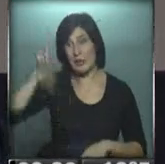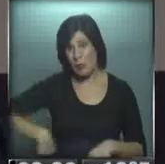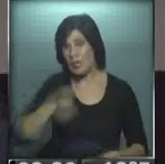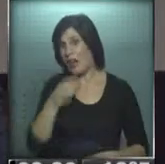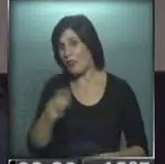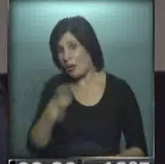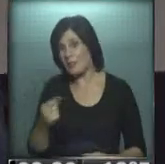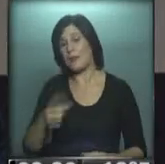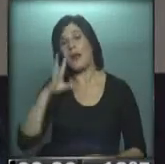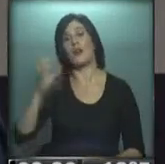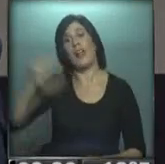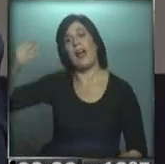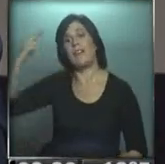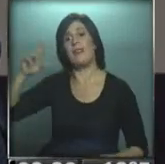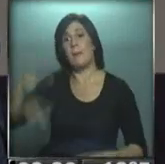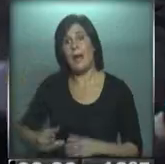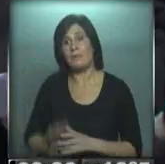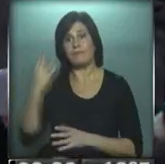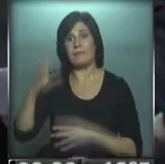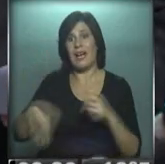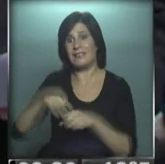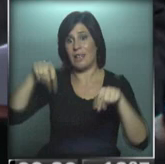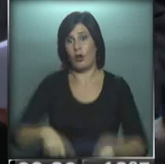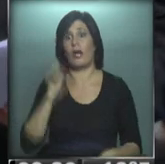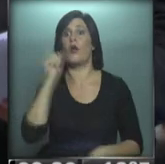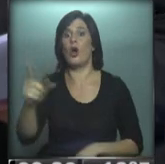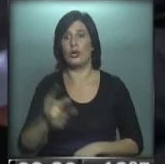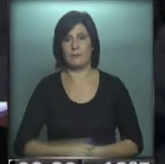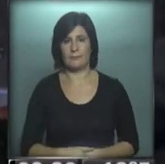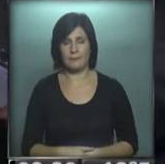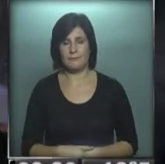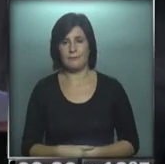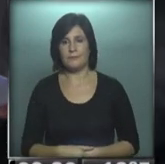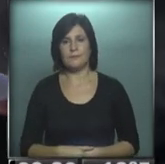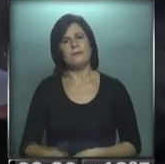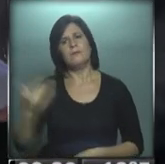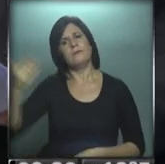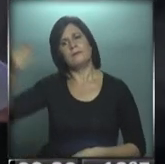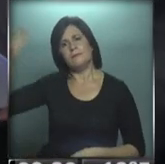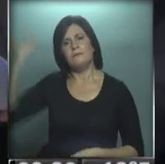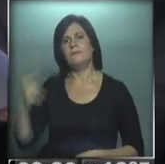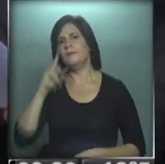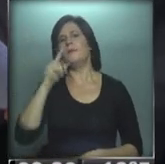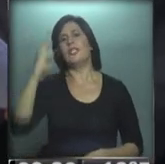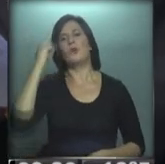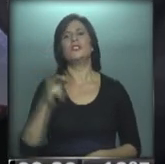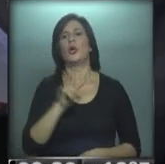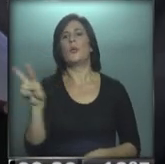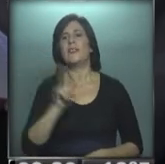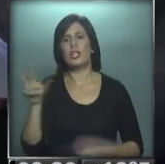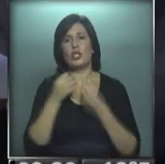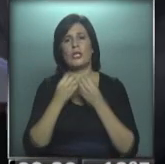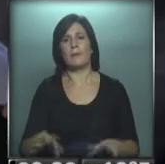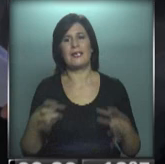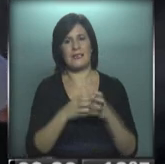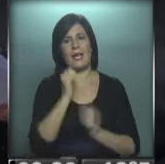significó y lo que todavía está por desarrollarse. Pero la pregunta es cómo comenzó todo allá por el año 1922. ¿Qué pasó durante